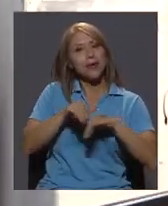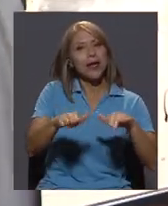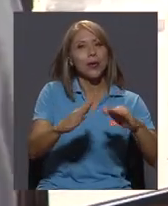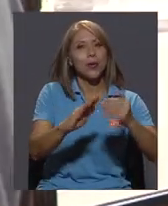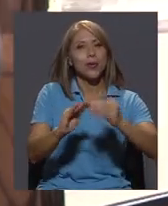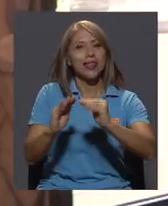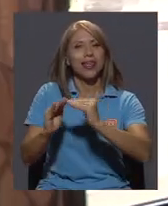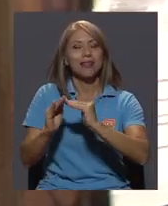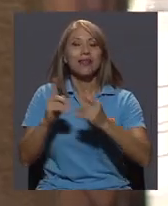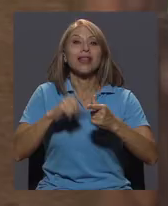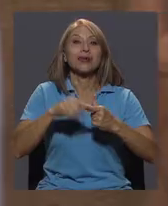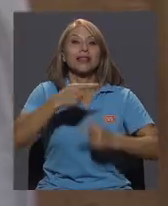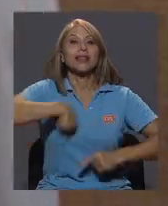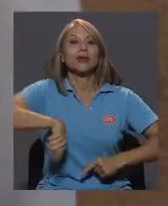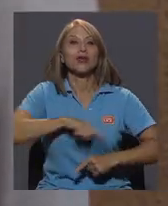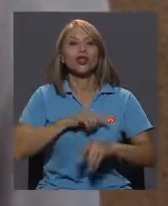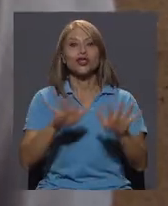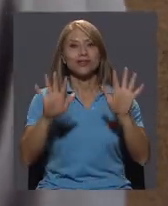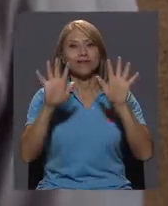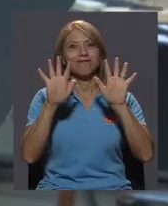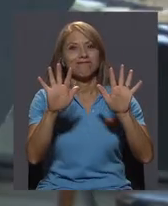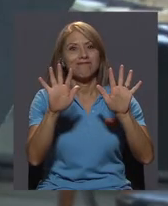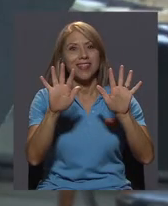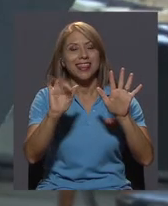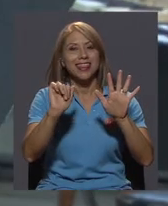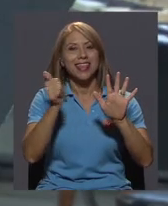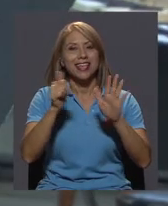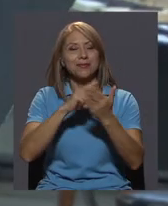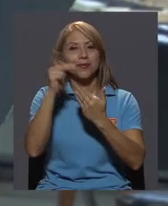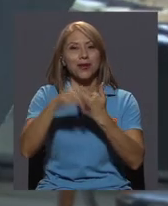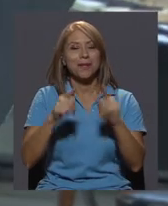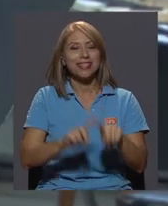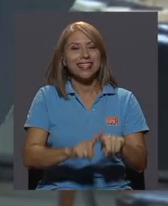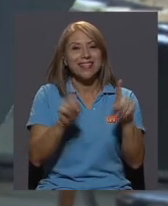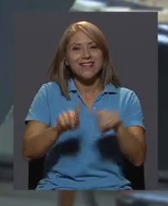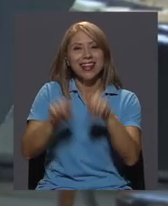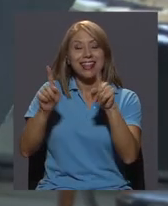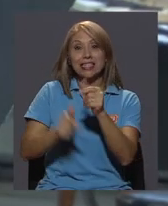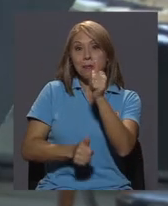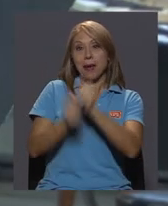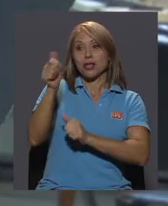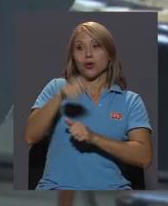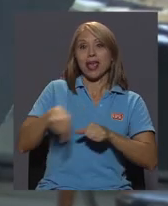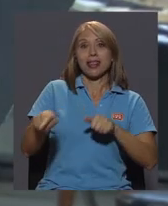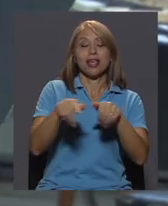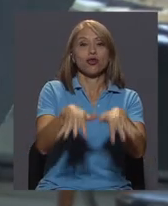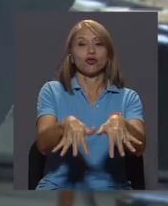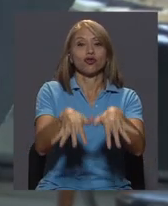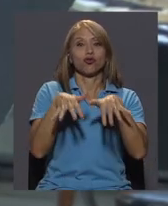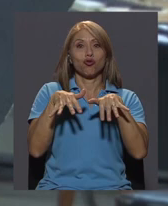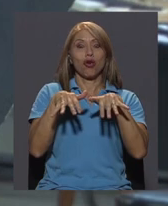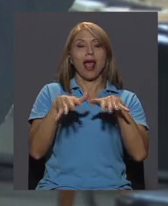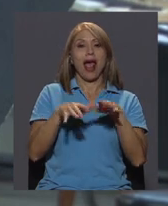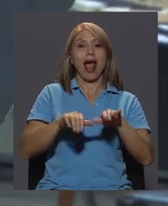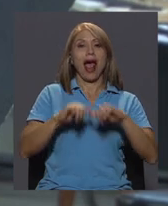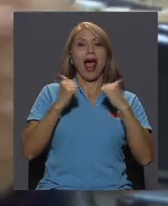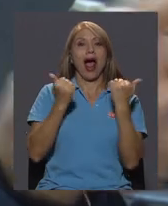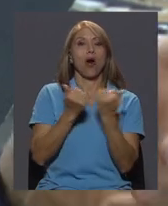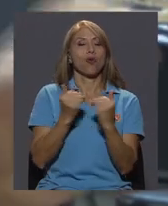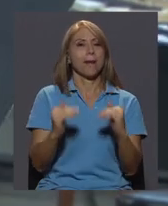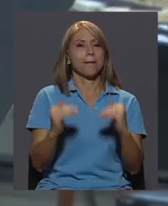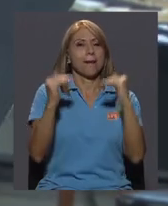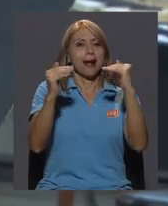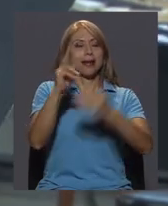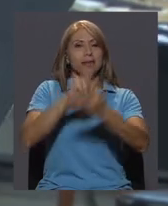tener 10 programas diferentes, la mayoría de ellos se realizan en el aula magna de la Universidad de Costa Rica, algunos se